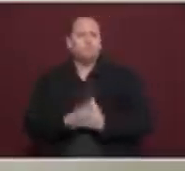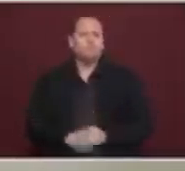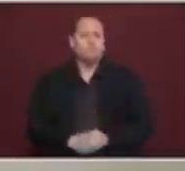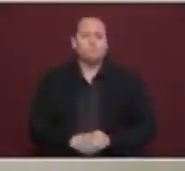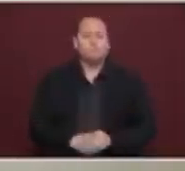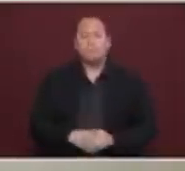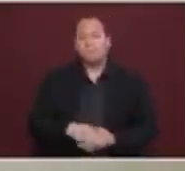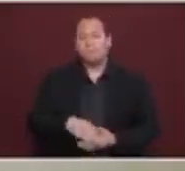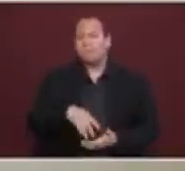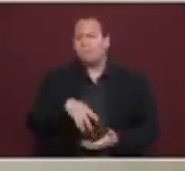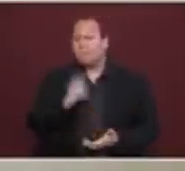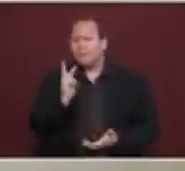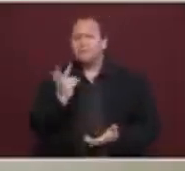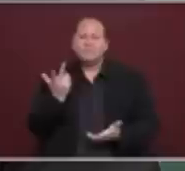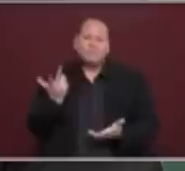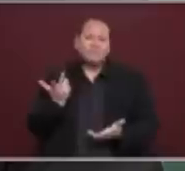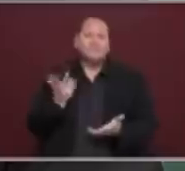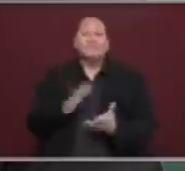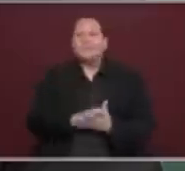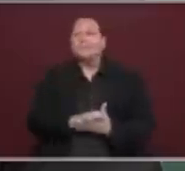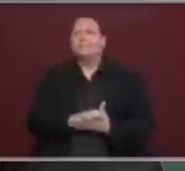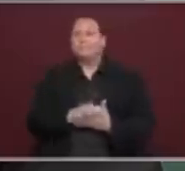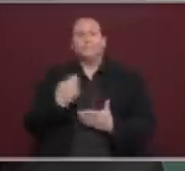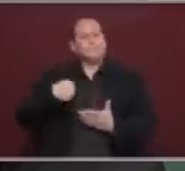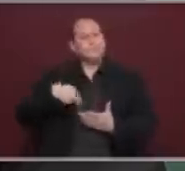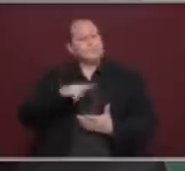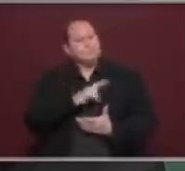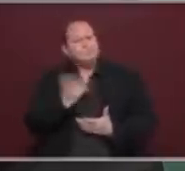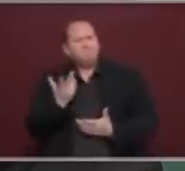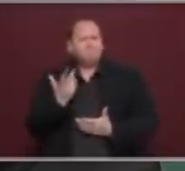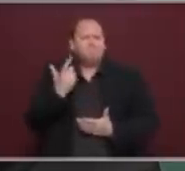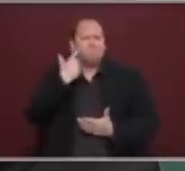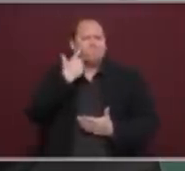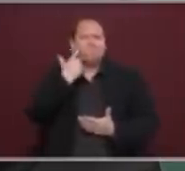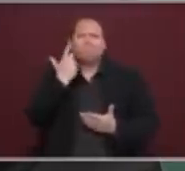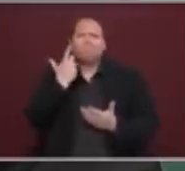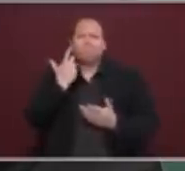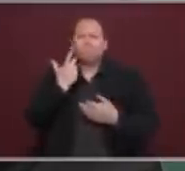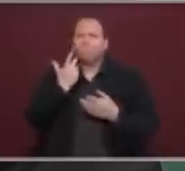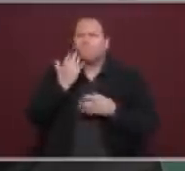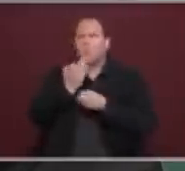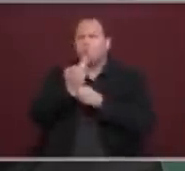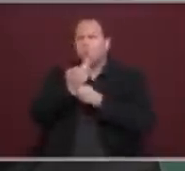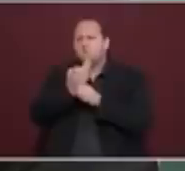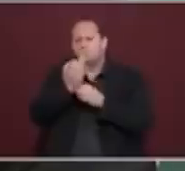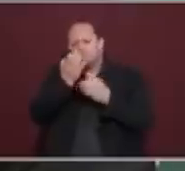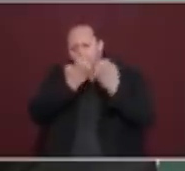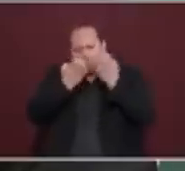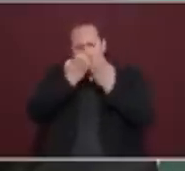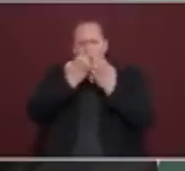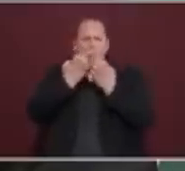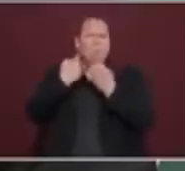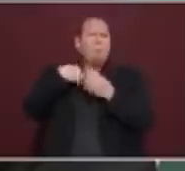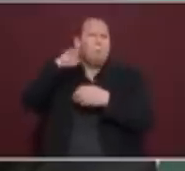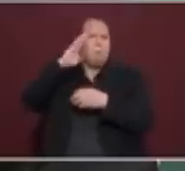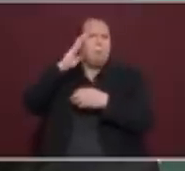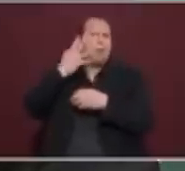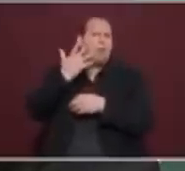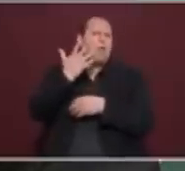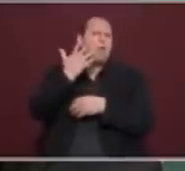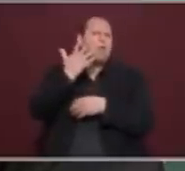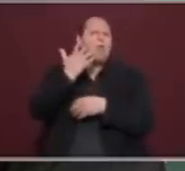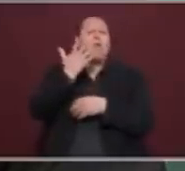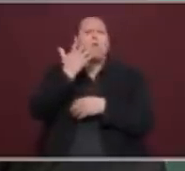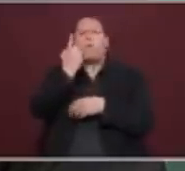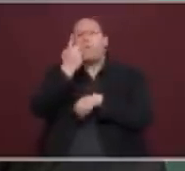lo vamos tener resuelto repito en una semana en diez días cuando